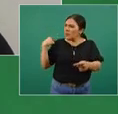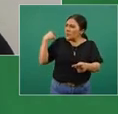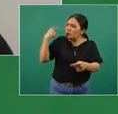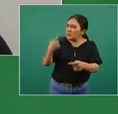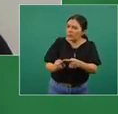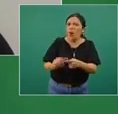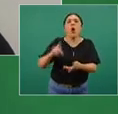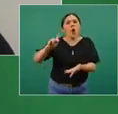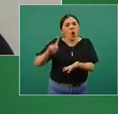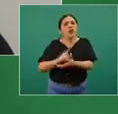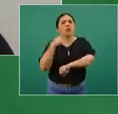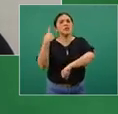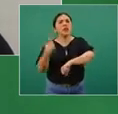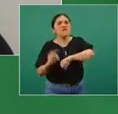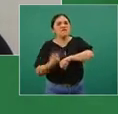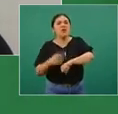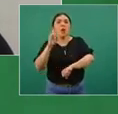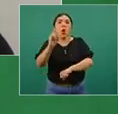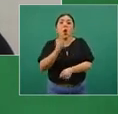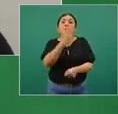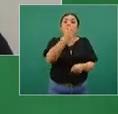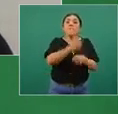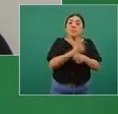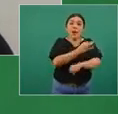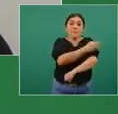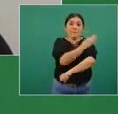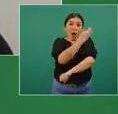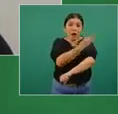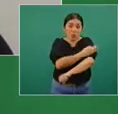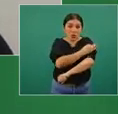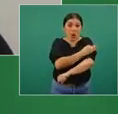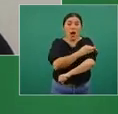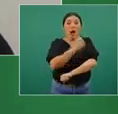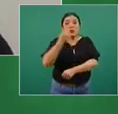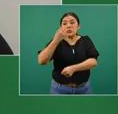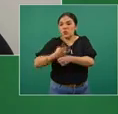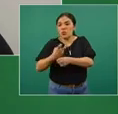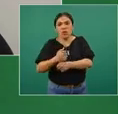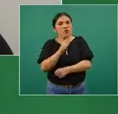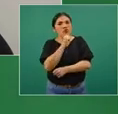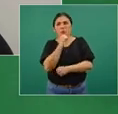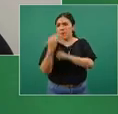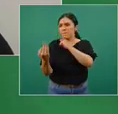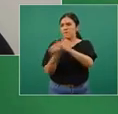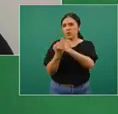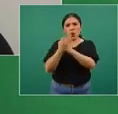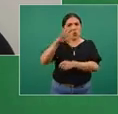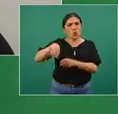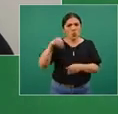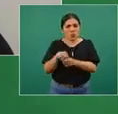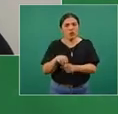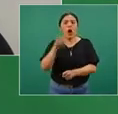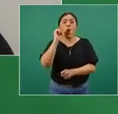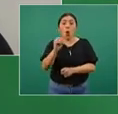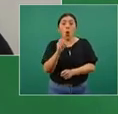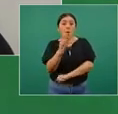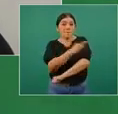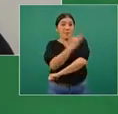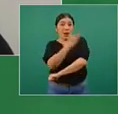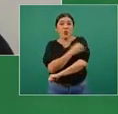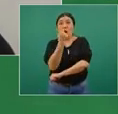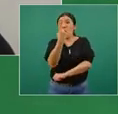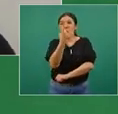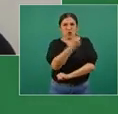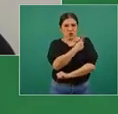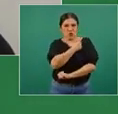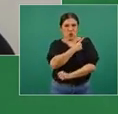transcurrido en función de la primera dosis, que en las vacunas de 2 dosis todavía no generarían la protección completa, o que en la vacuna de 1 dosis, pues